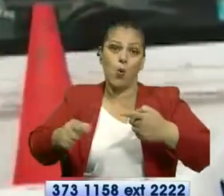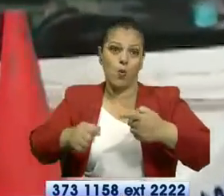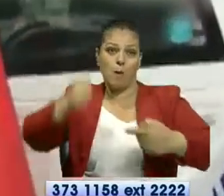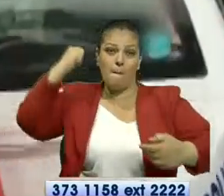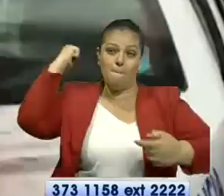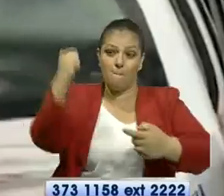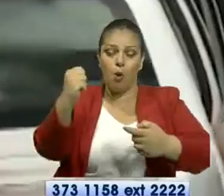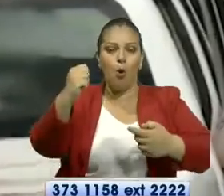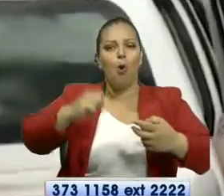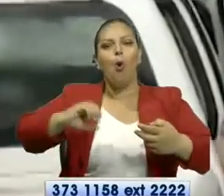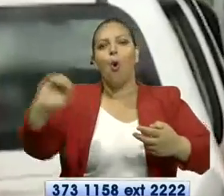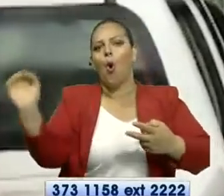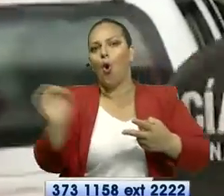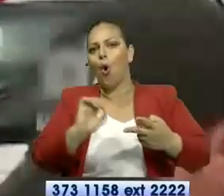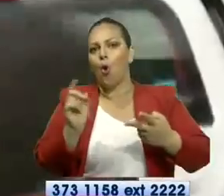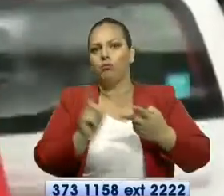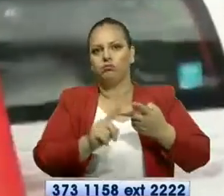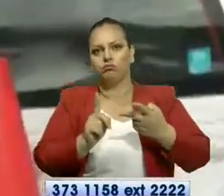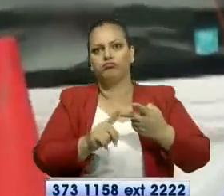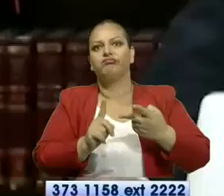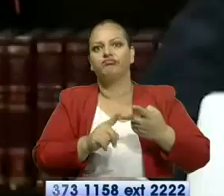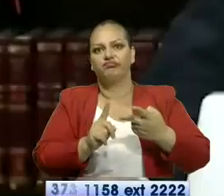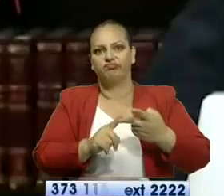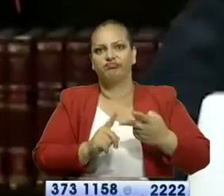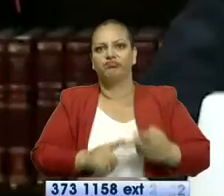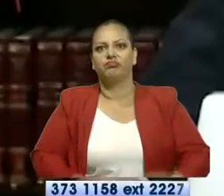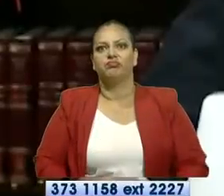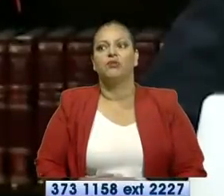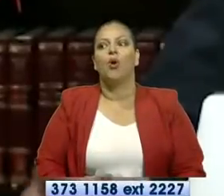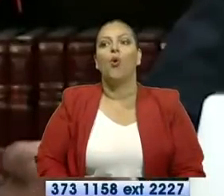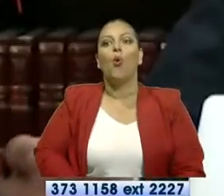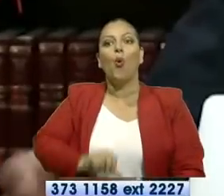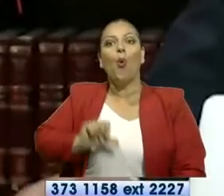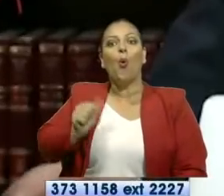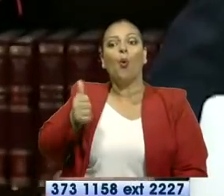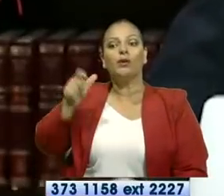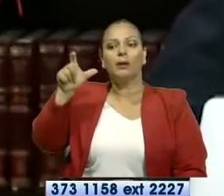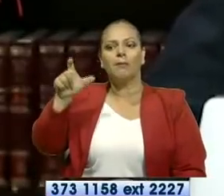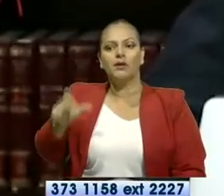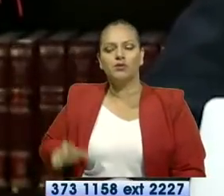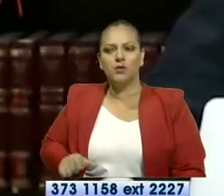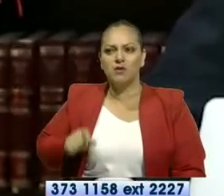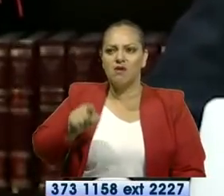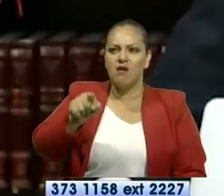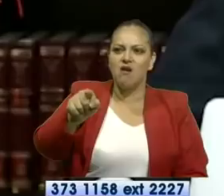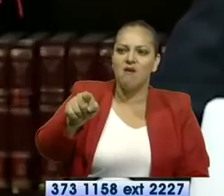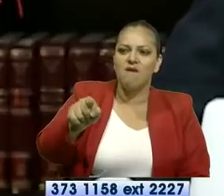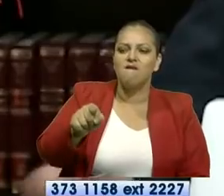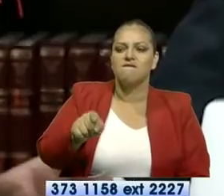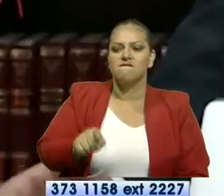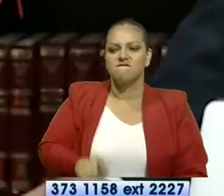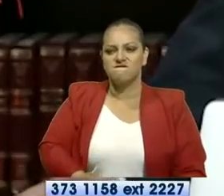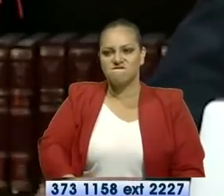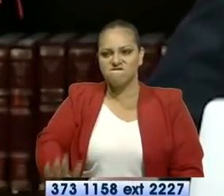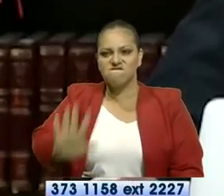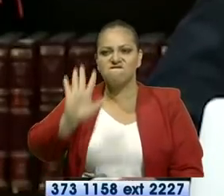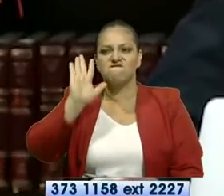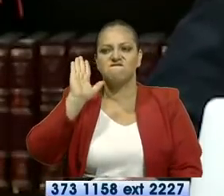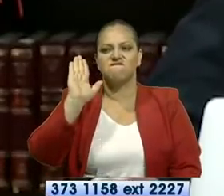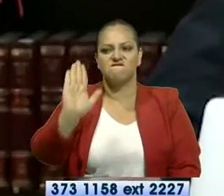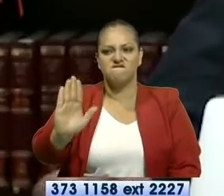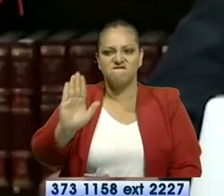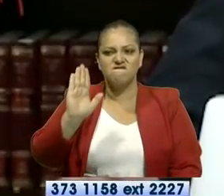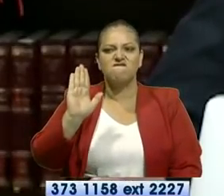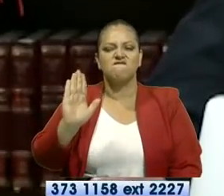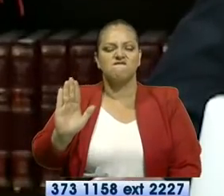venganza, un presunto sicariato. Nos podrían dar a entender que se trataría de una posible venganza y por lo